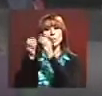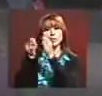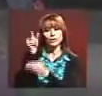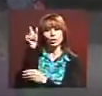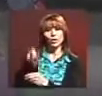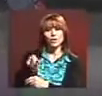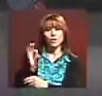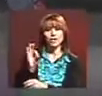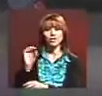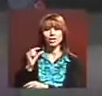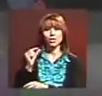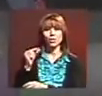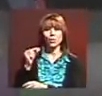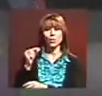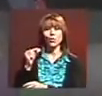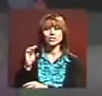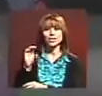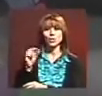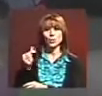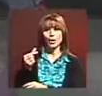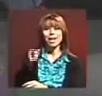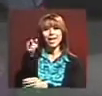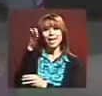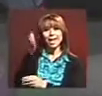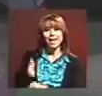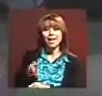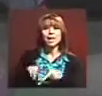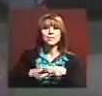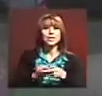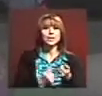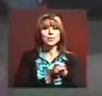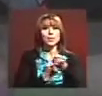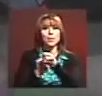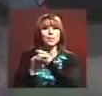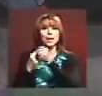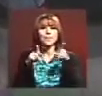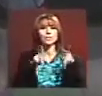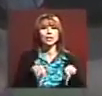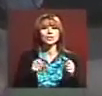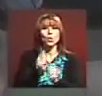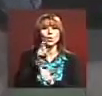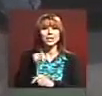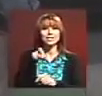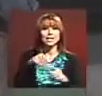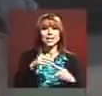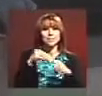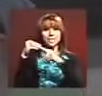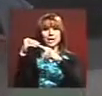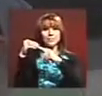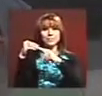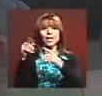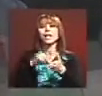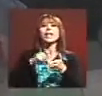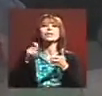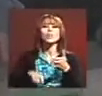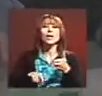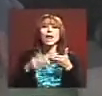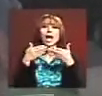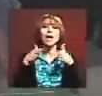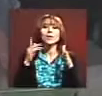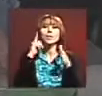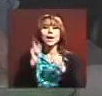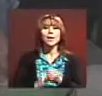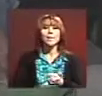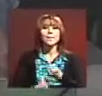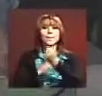Esta persona es la que empieza a dar el apoyo a las personas con alguna necesidad especial, y la escuela abre principalmente a dar apoyo a la persona con